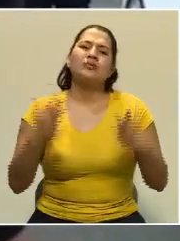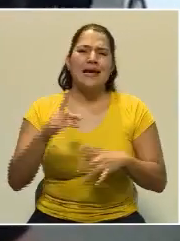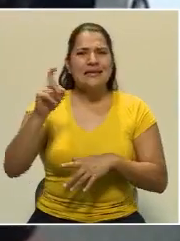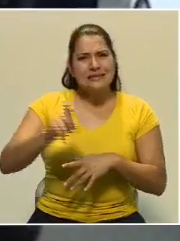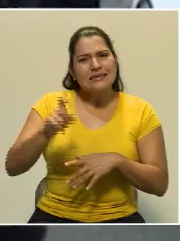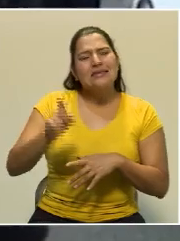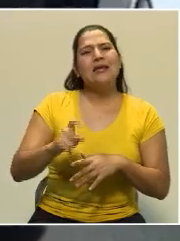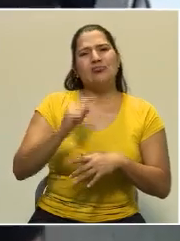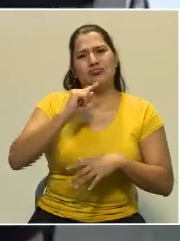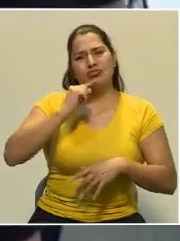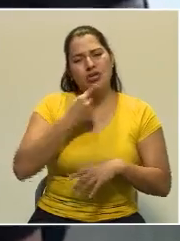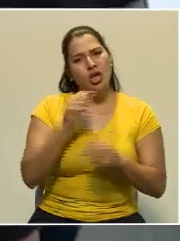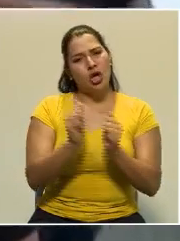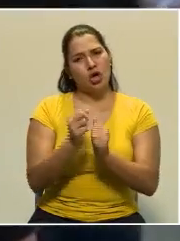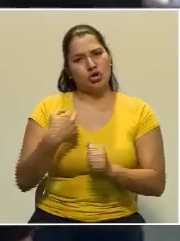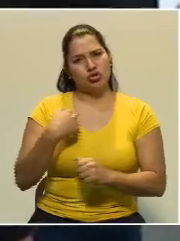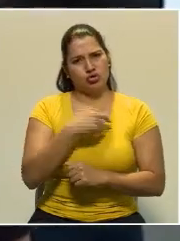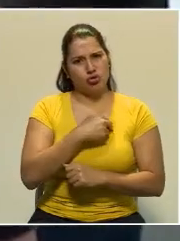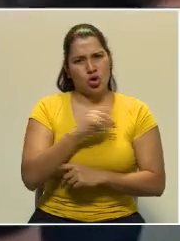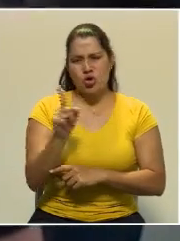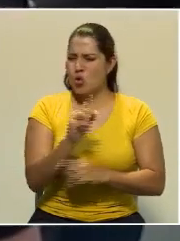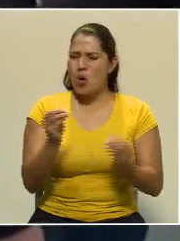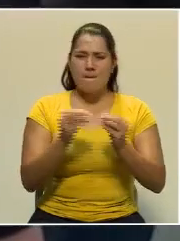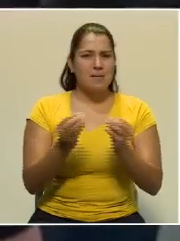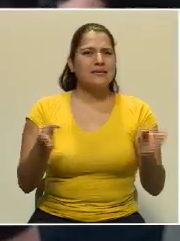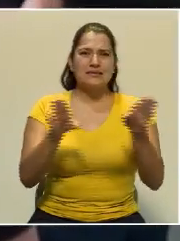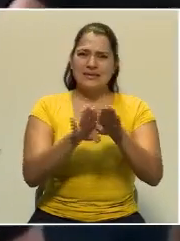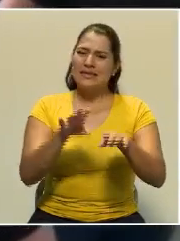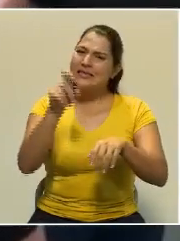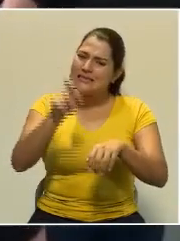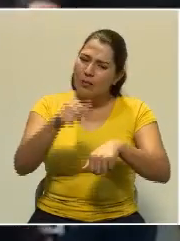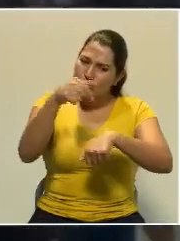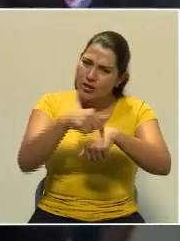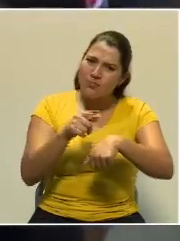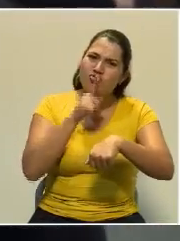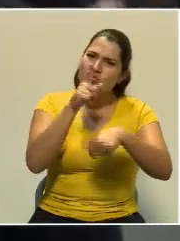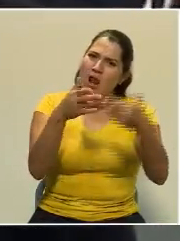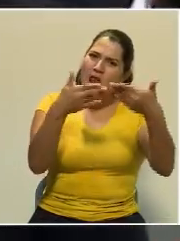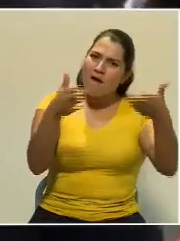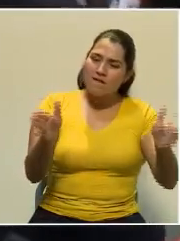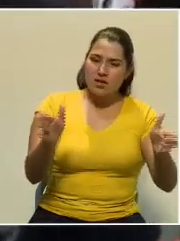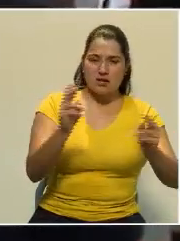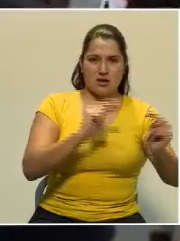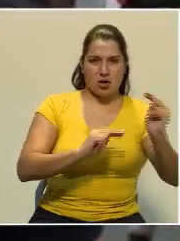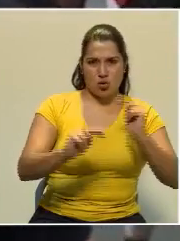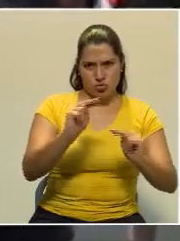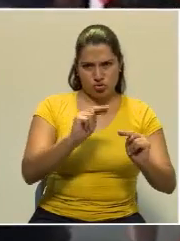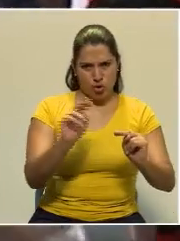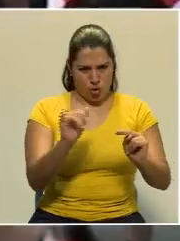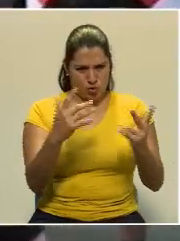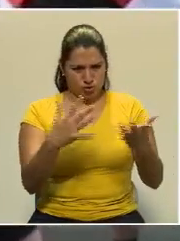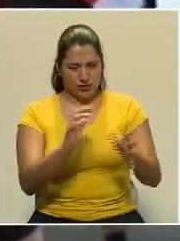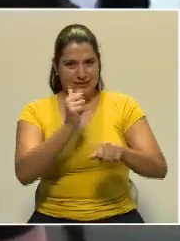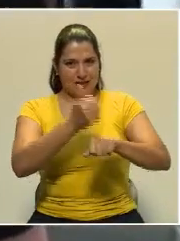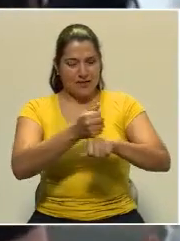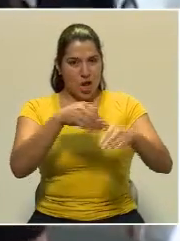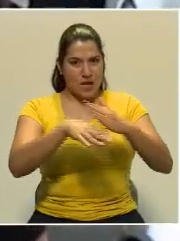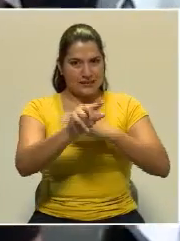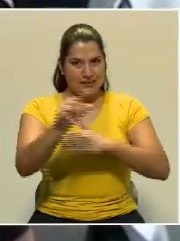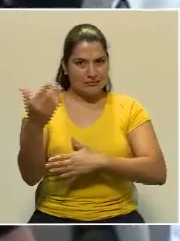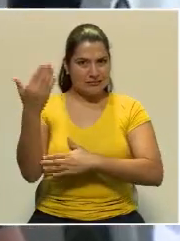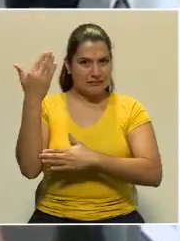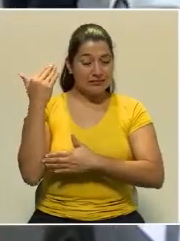con nosotros, no más cierres, necesitamos un horario real, un horario continuo que ya era el que estaba estipulado en semanas anteriores